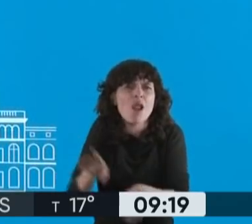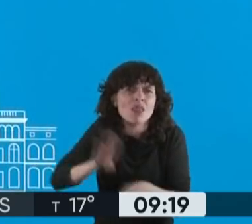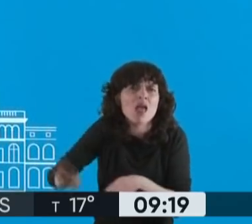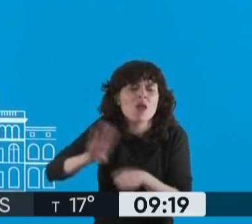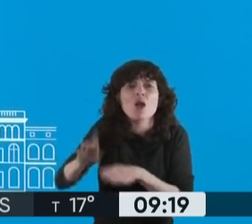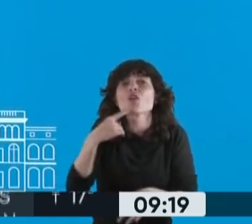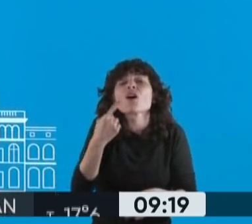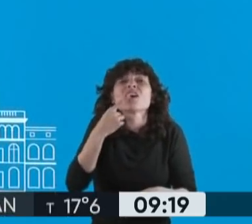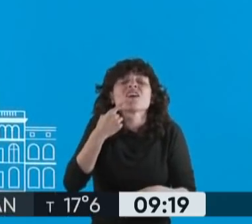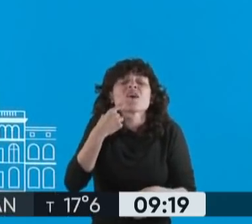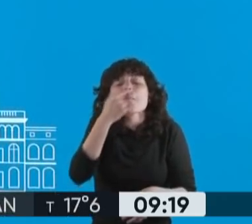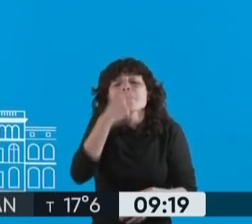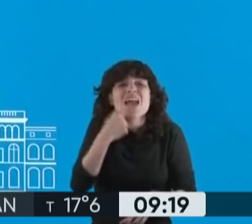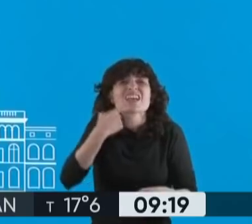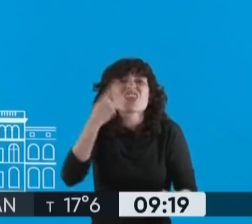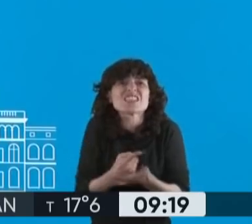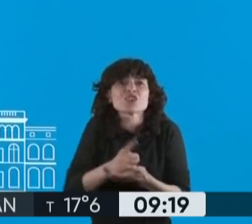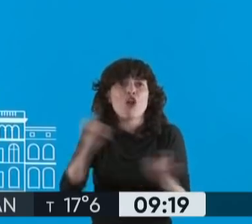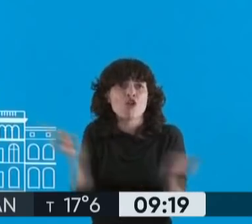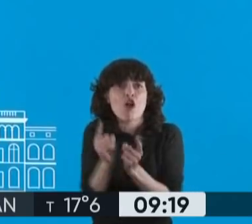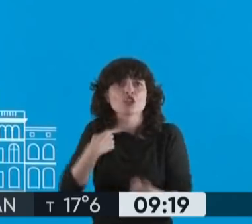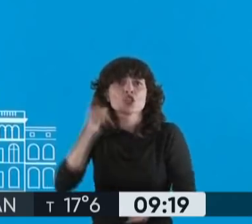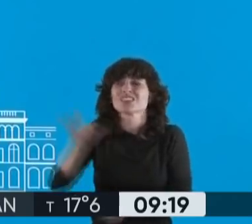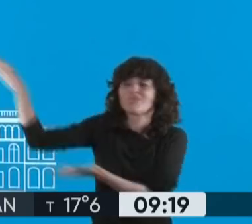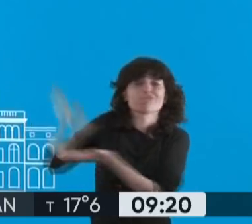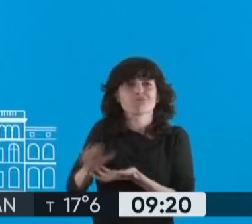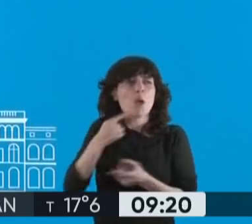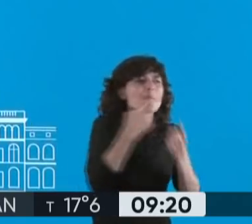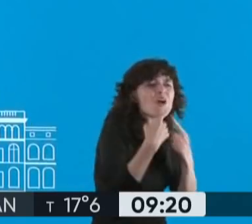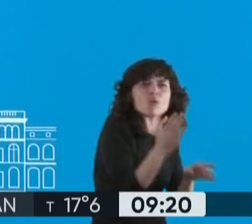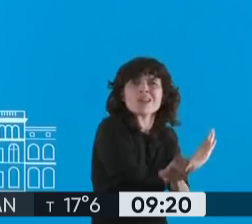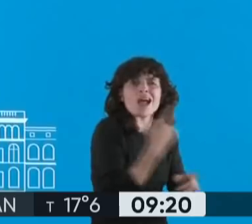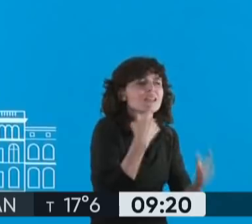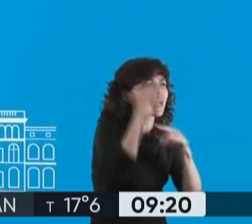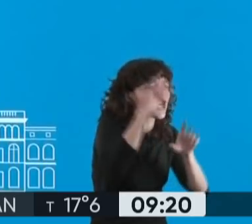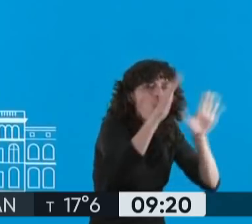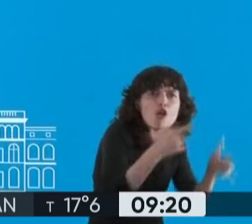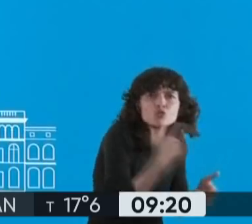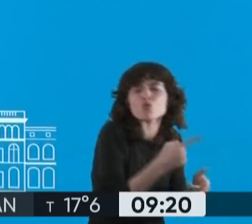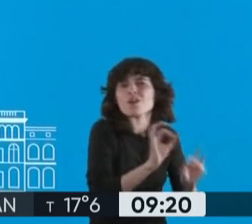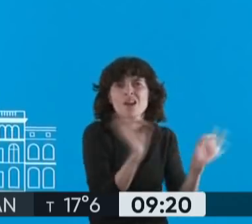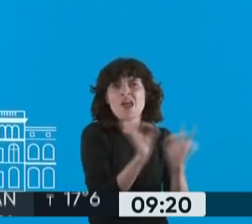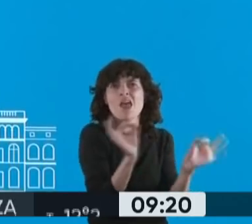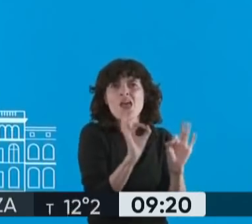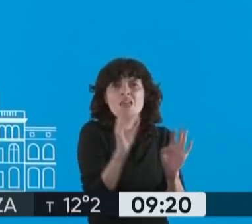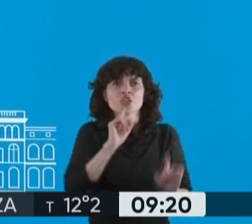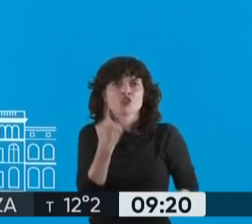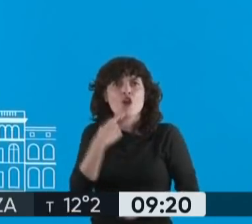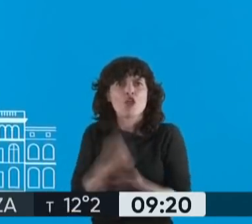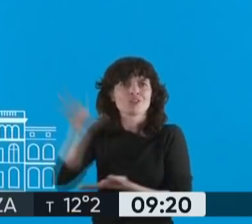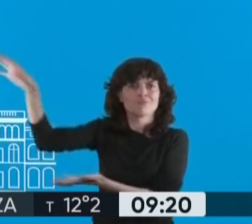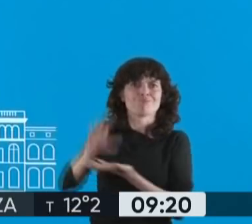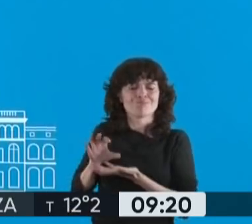sin consulta con el resto de las fuerzas políticas y de manera casi personal por parte de quien tomó la deuda en ese momento.